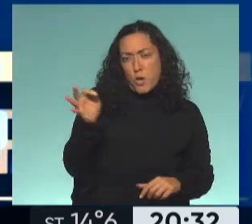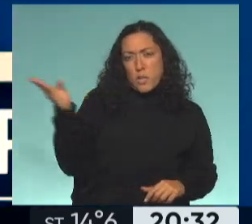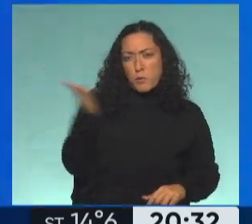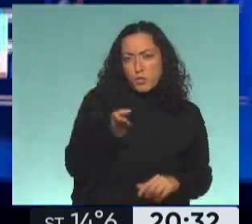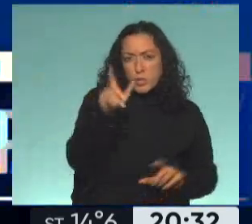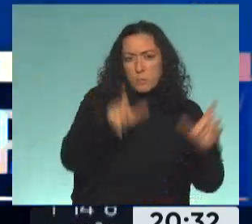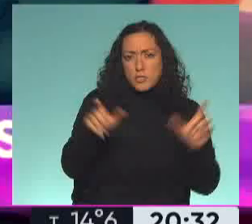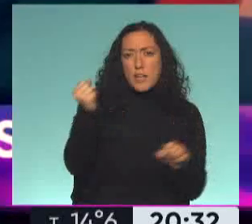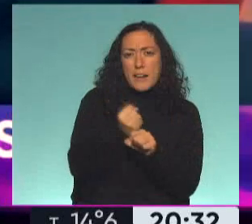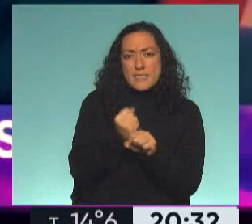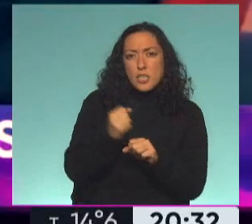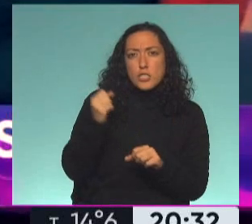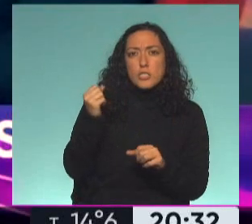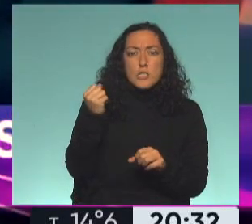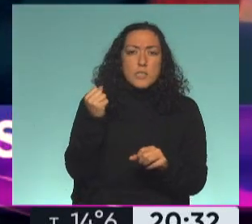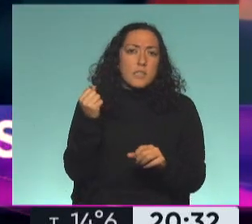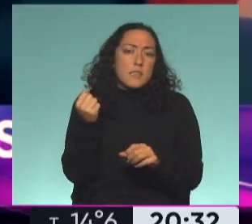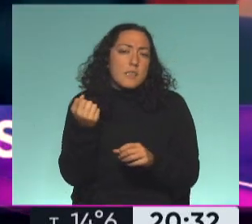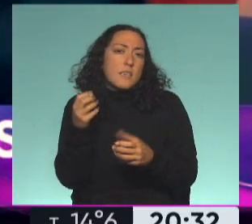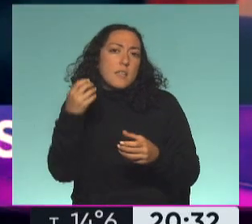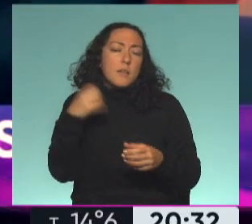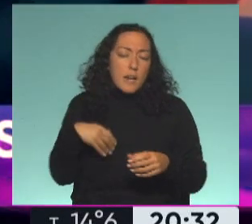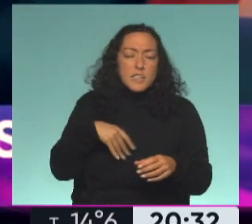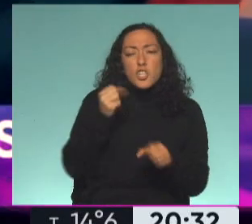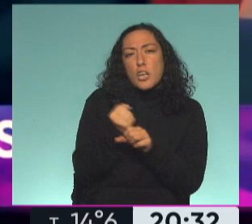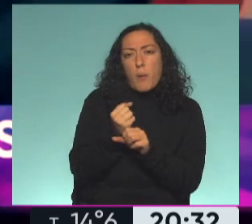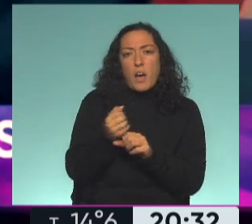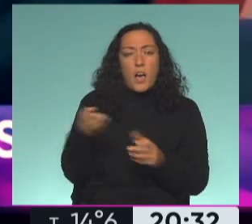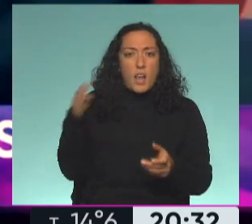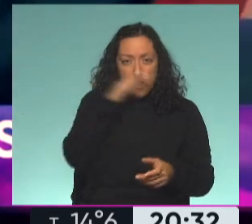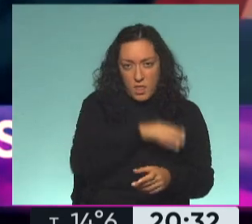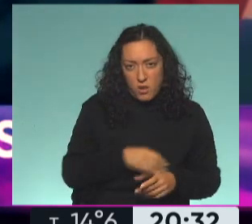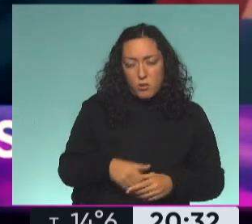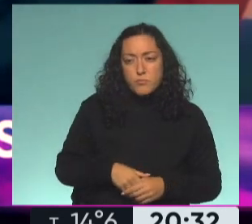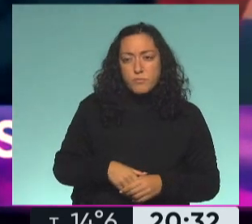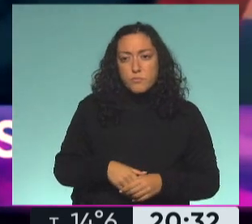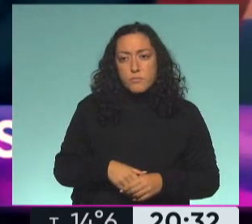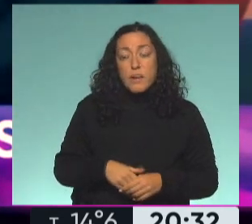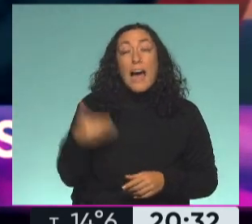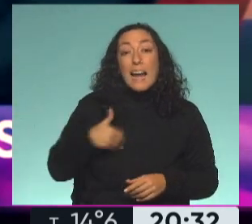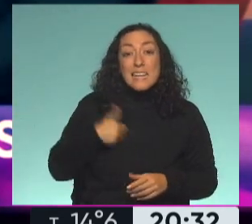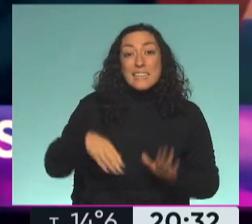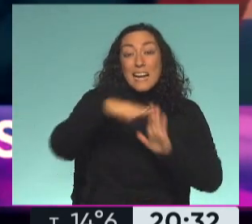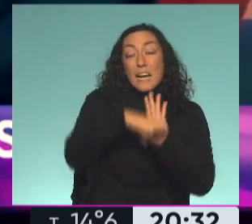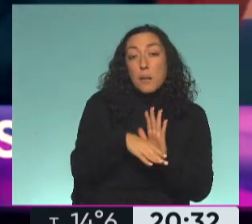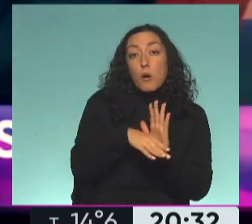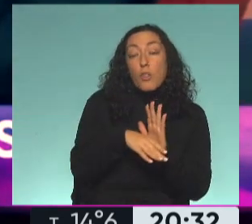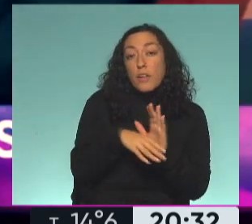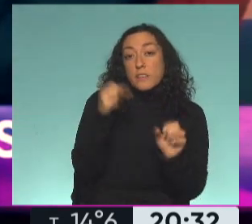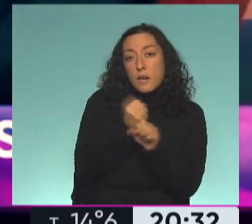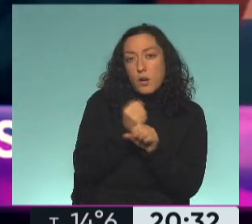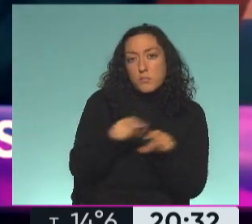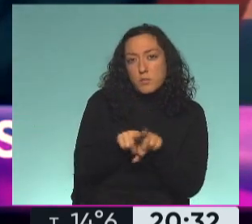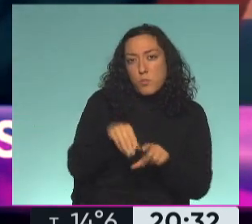argentinos trabaja en negro. Argentina tiene un régimen laboral inspirado en Mussolini, en la Carta del